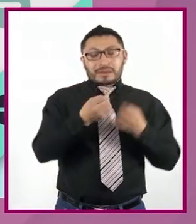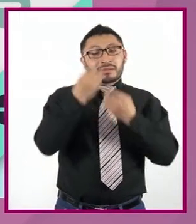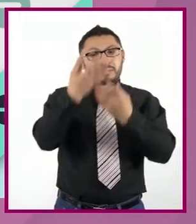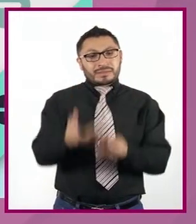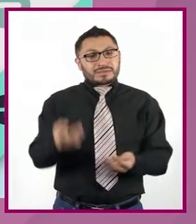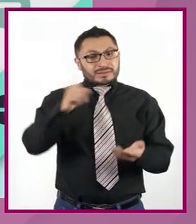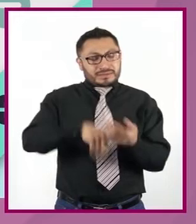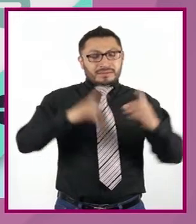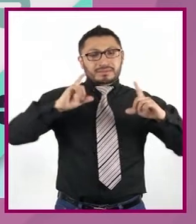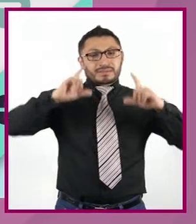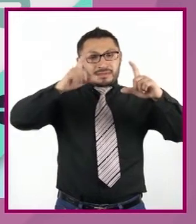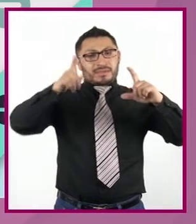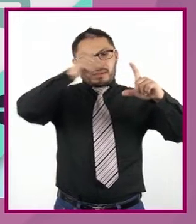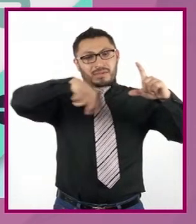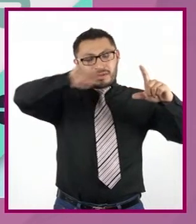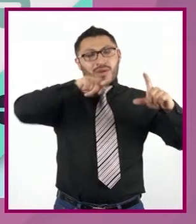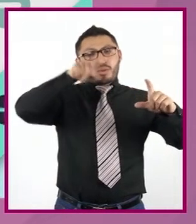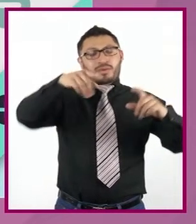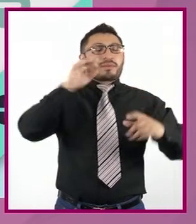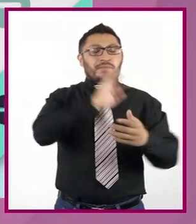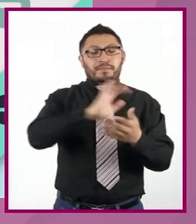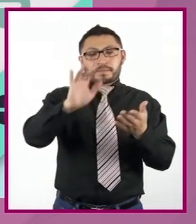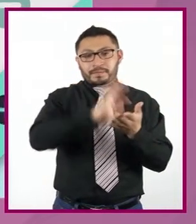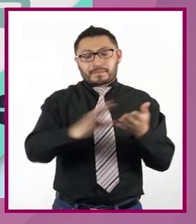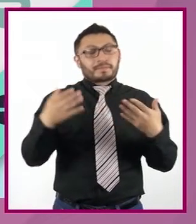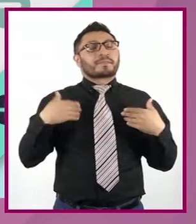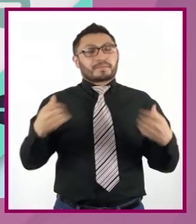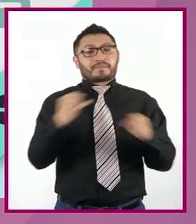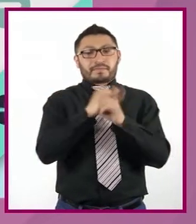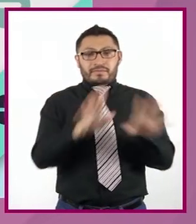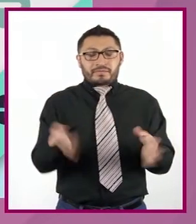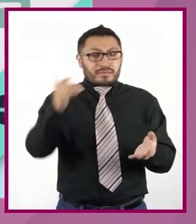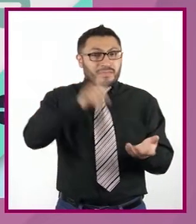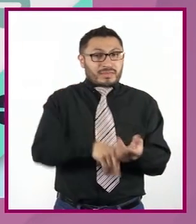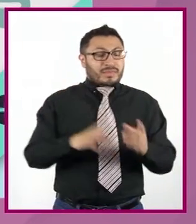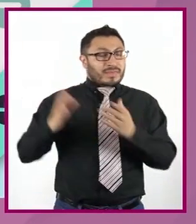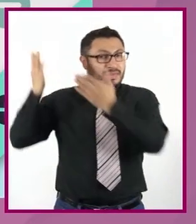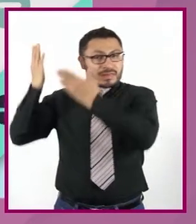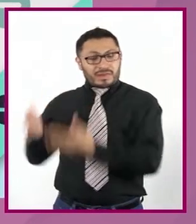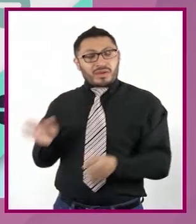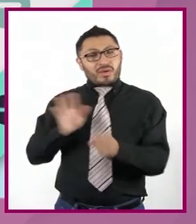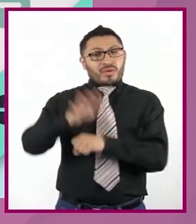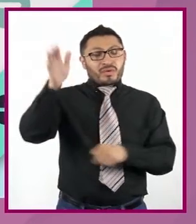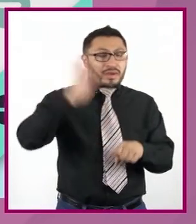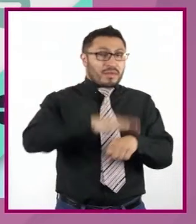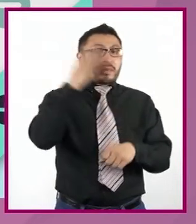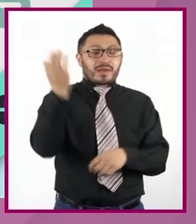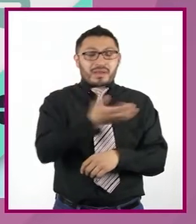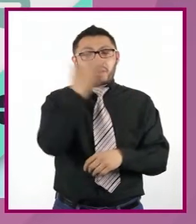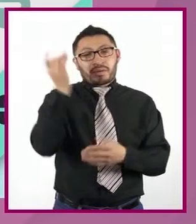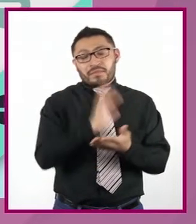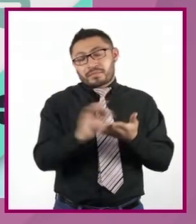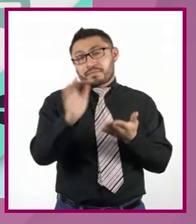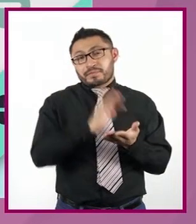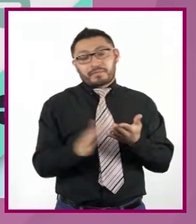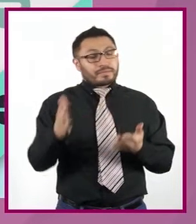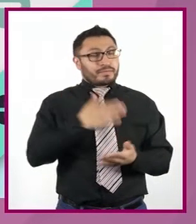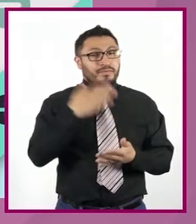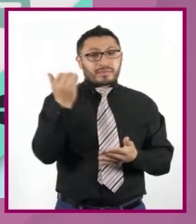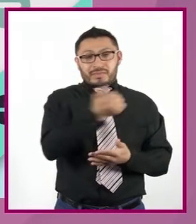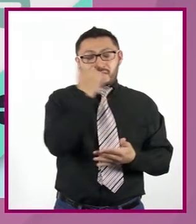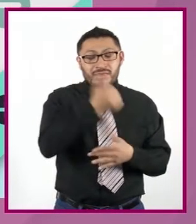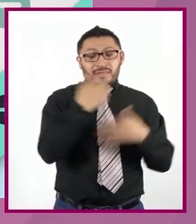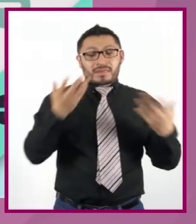la gráfica pueden leer e interpretar la información que contiene. ¿Cuál es el género literario más leído entre mis alumnas